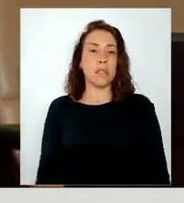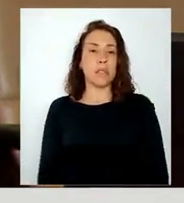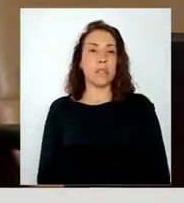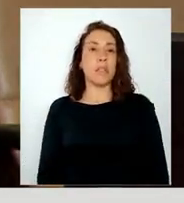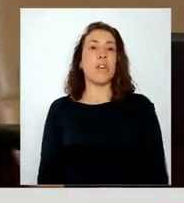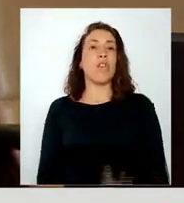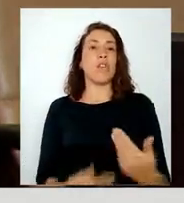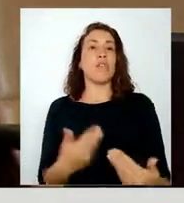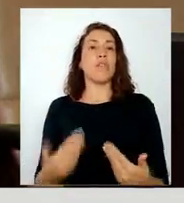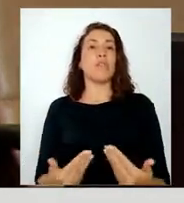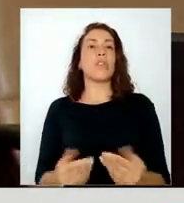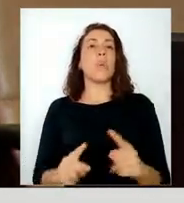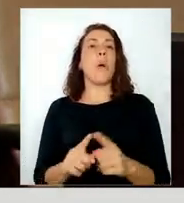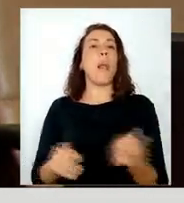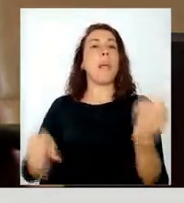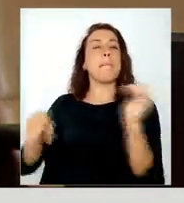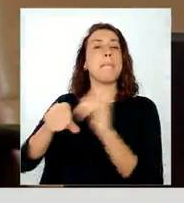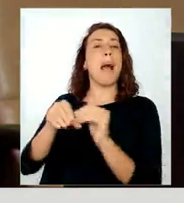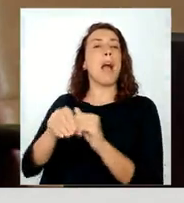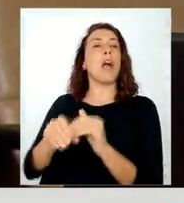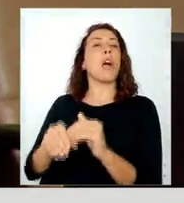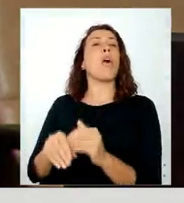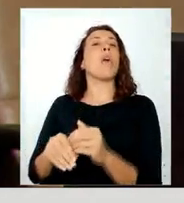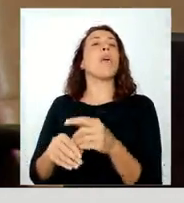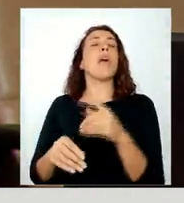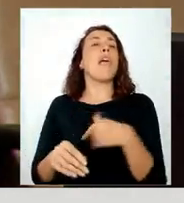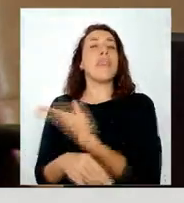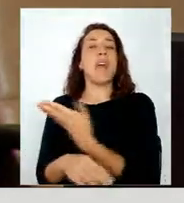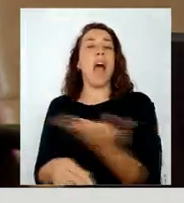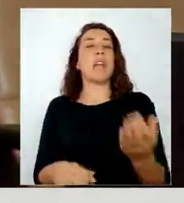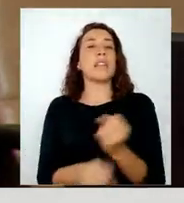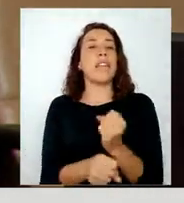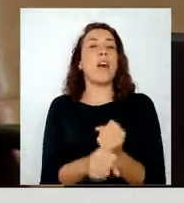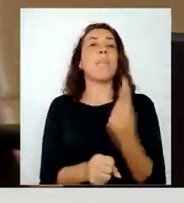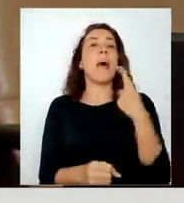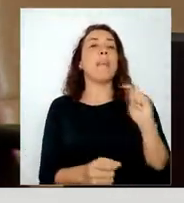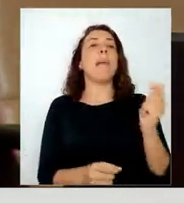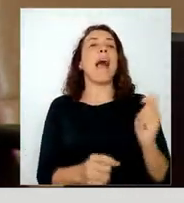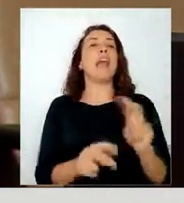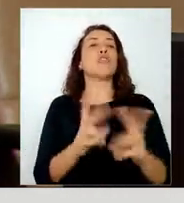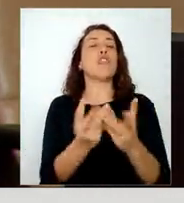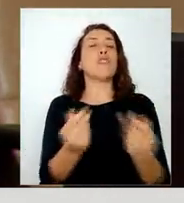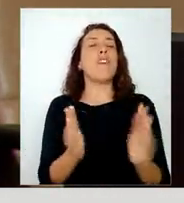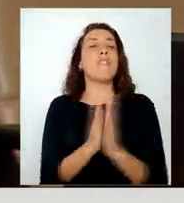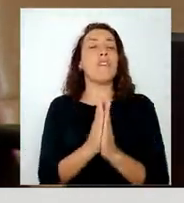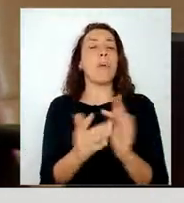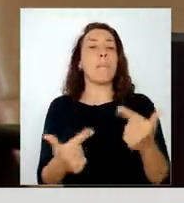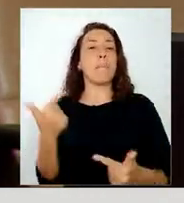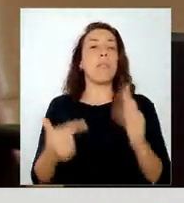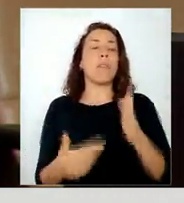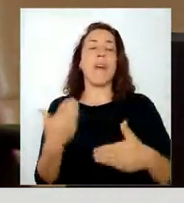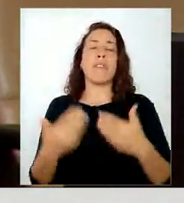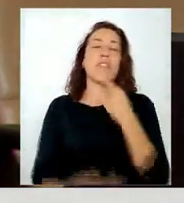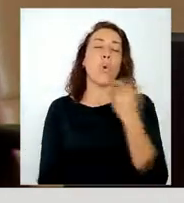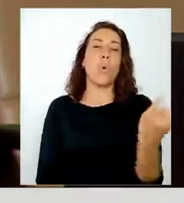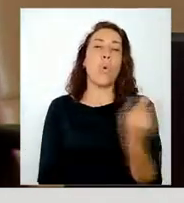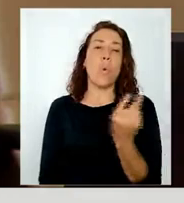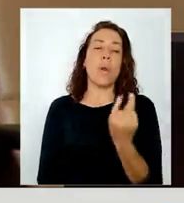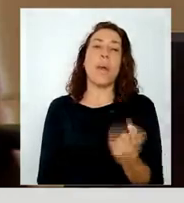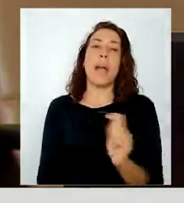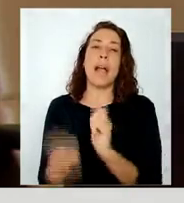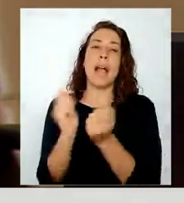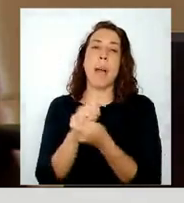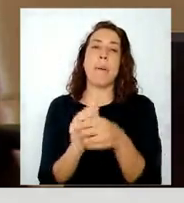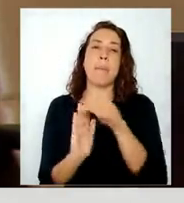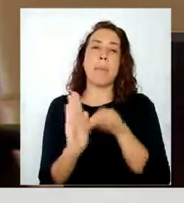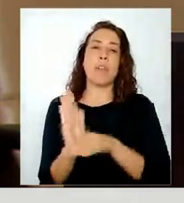bancos de empleos para pagar favores políticos tenemos que avanzar urgentemente en modificar los protocolos de contratación